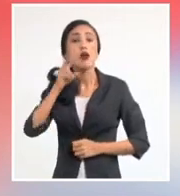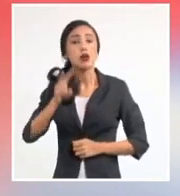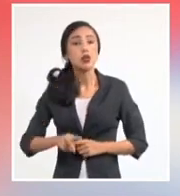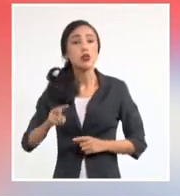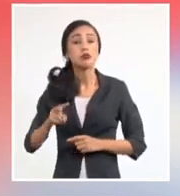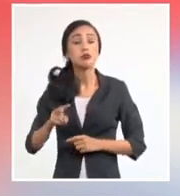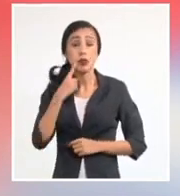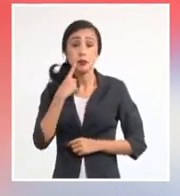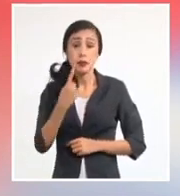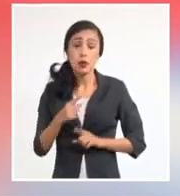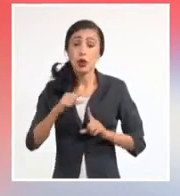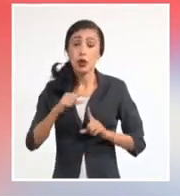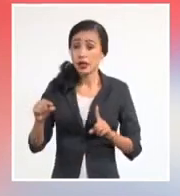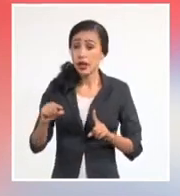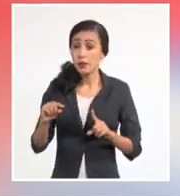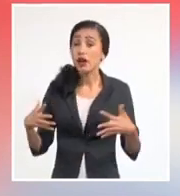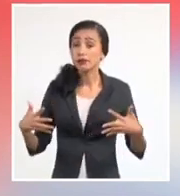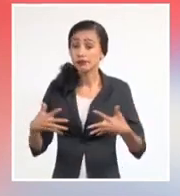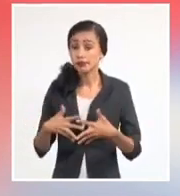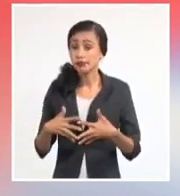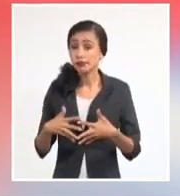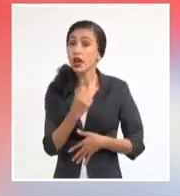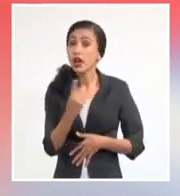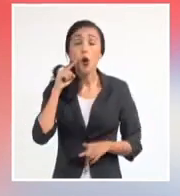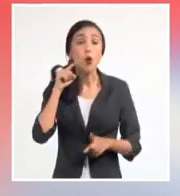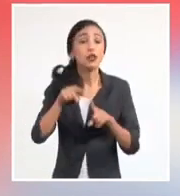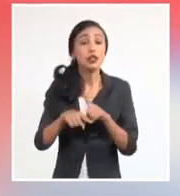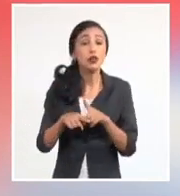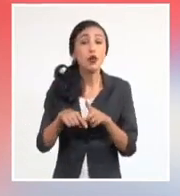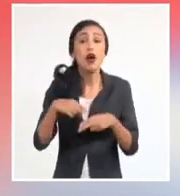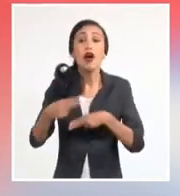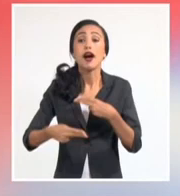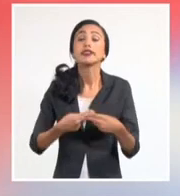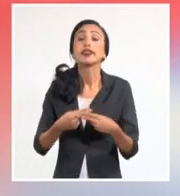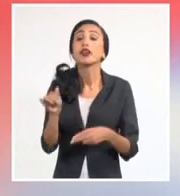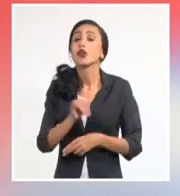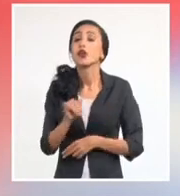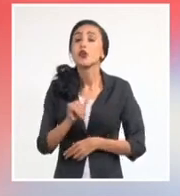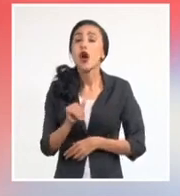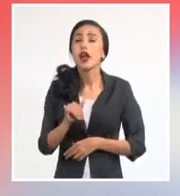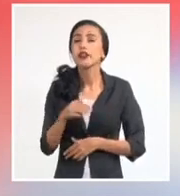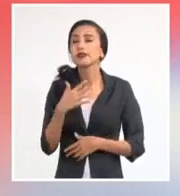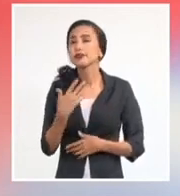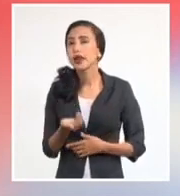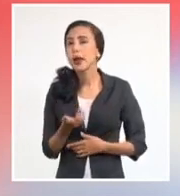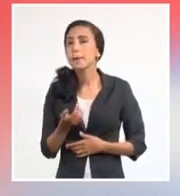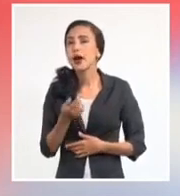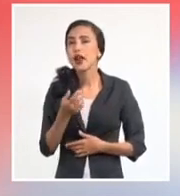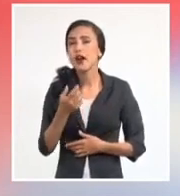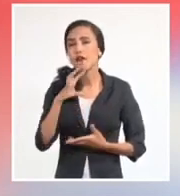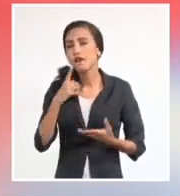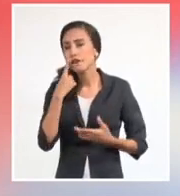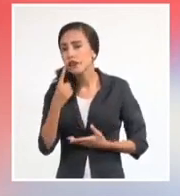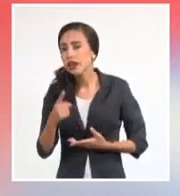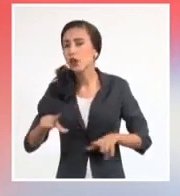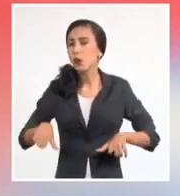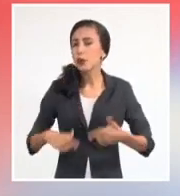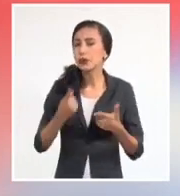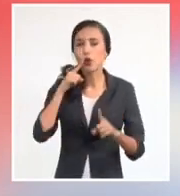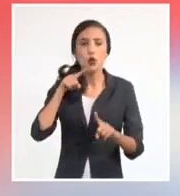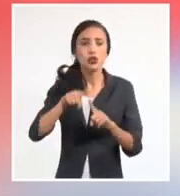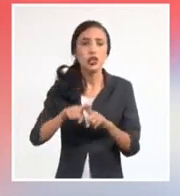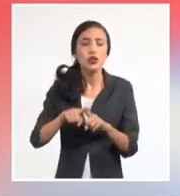relativos a cada objetivo, la determinación de los indicadores para medir el cumplimiento de esos objetivos, un plan de